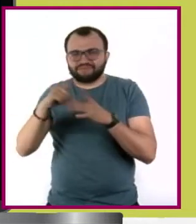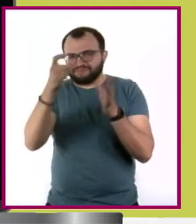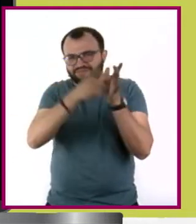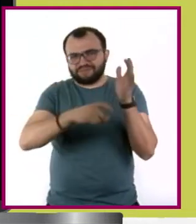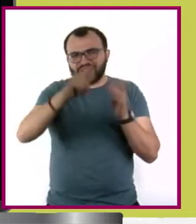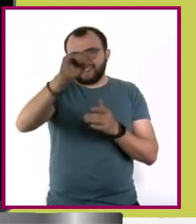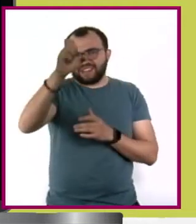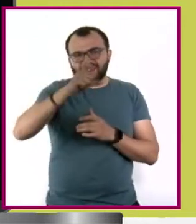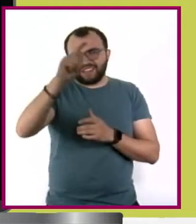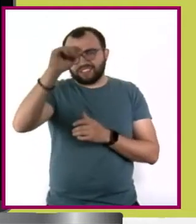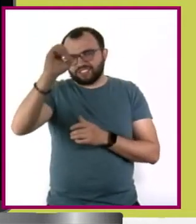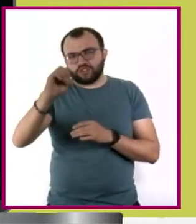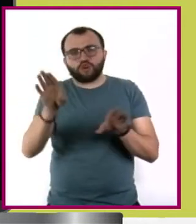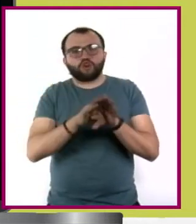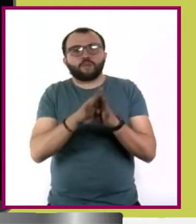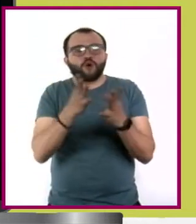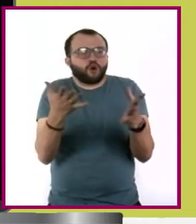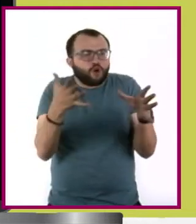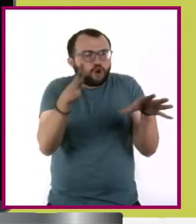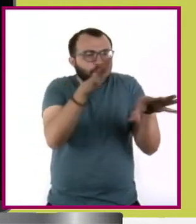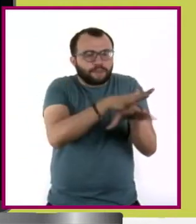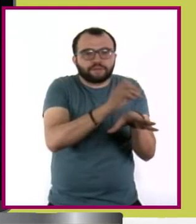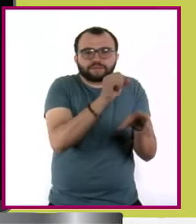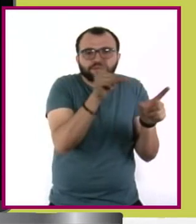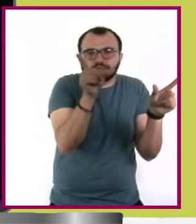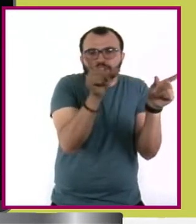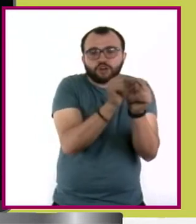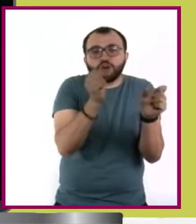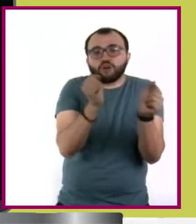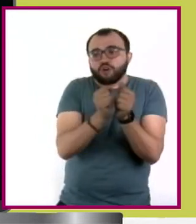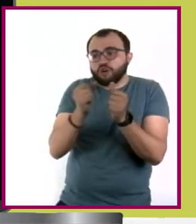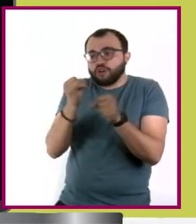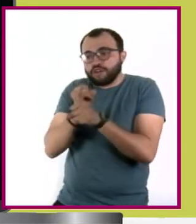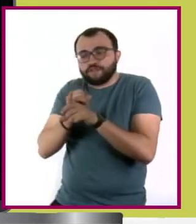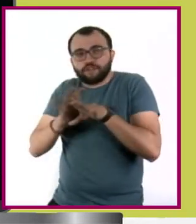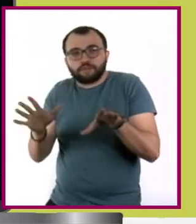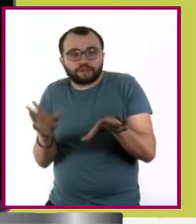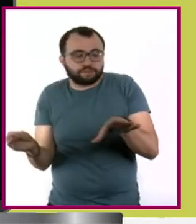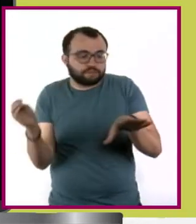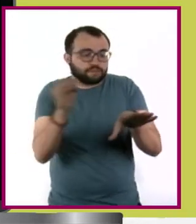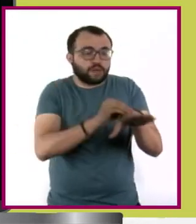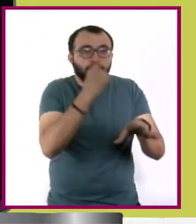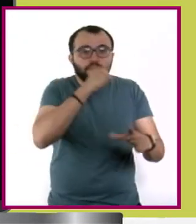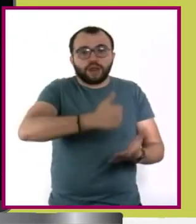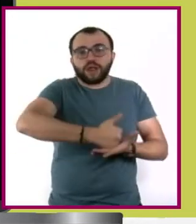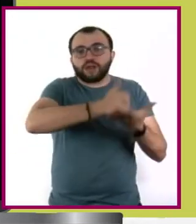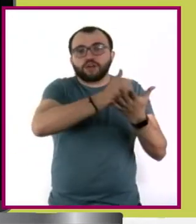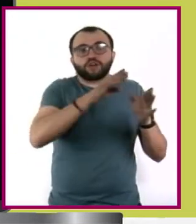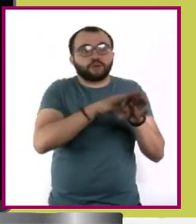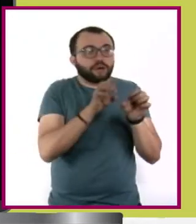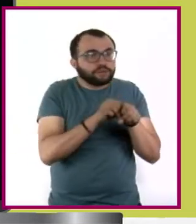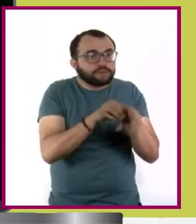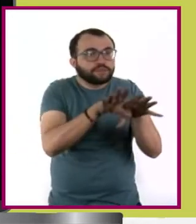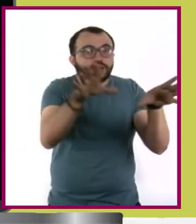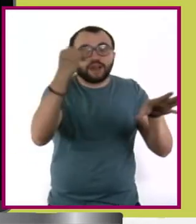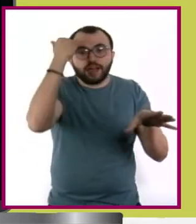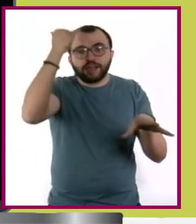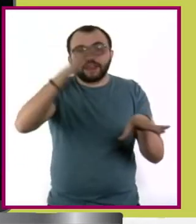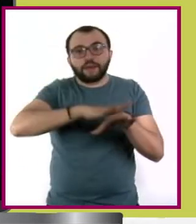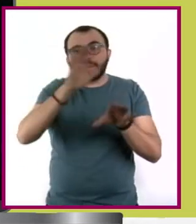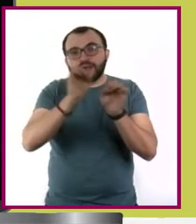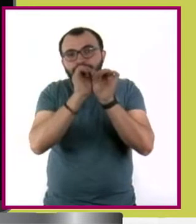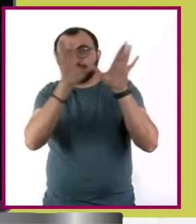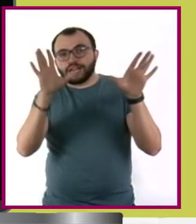sea, complementar el resumen con información adicional que ayude a transmitir la idea de manera